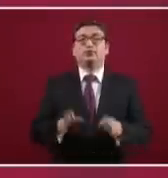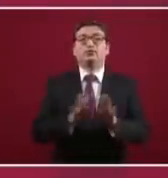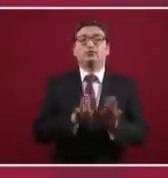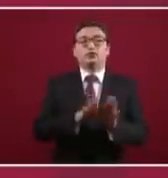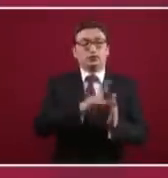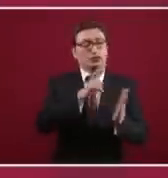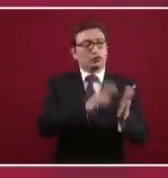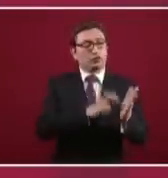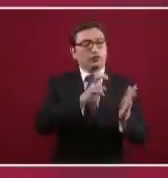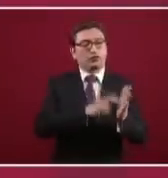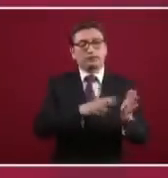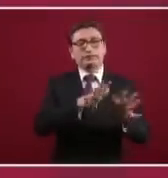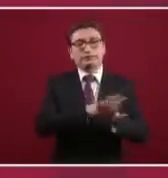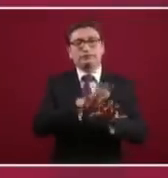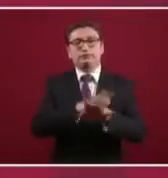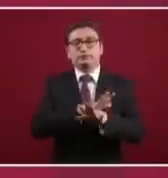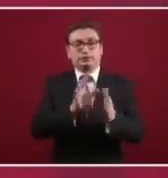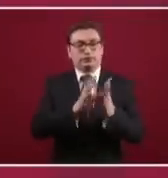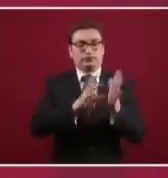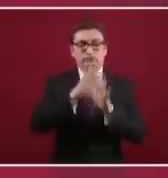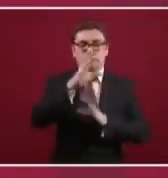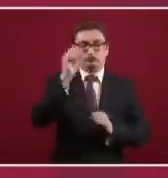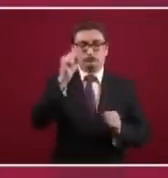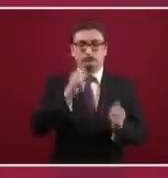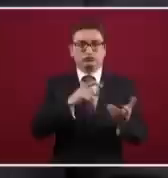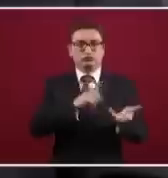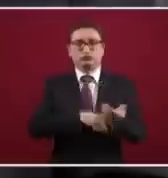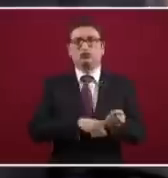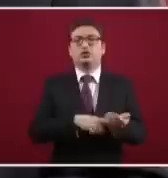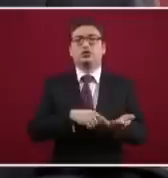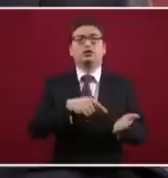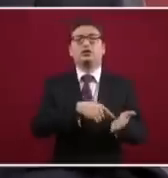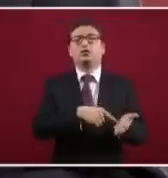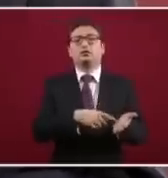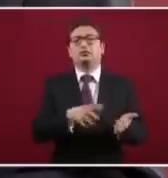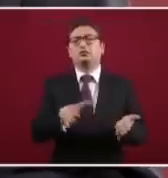reformas a la Constitución, como